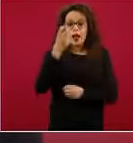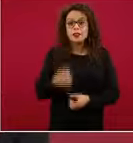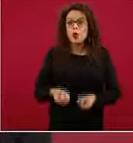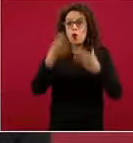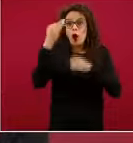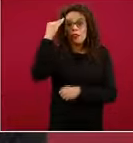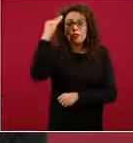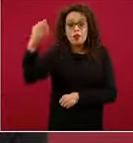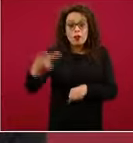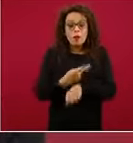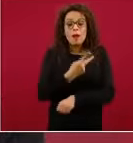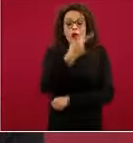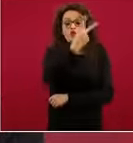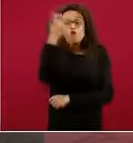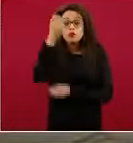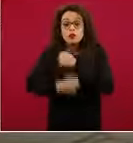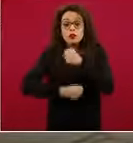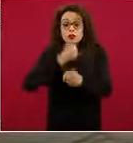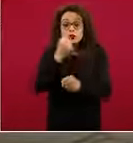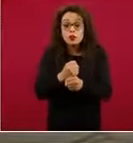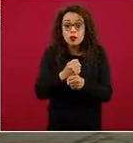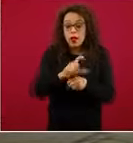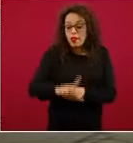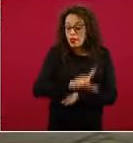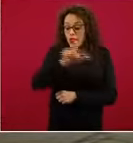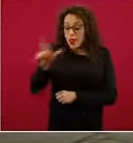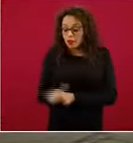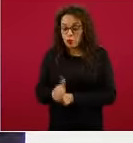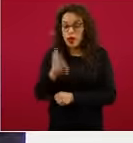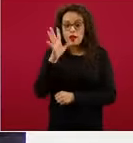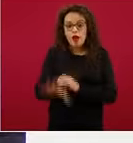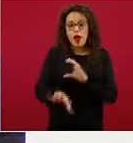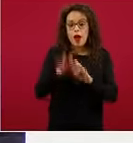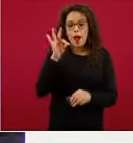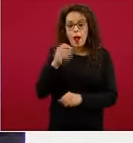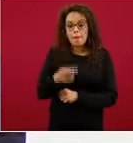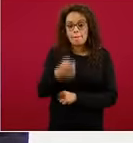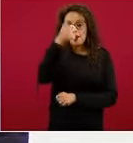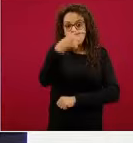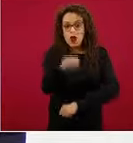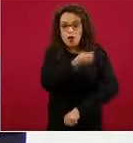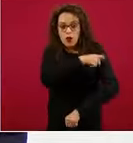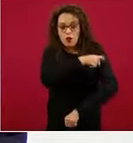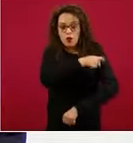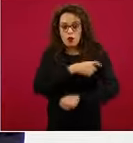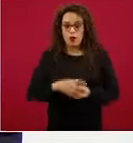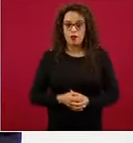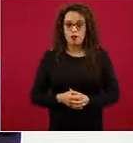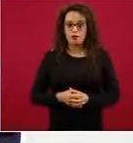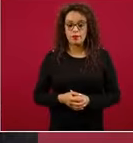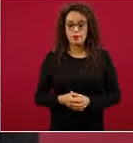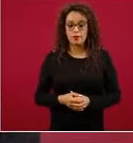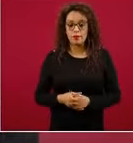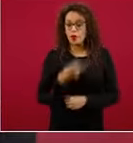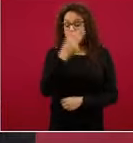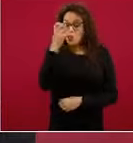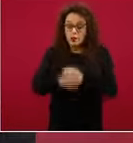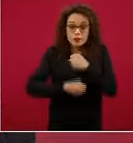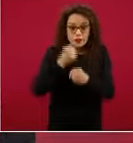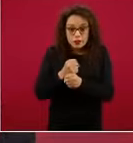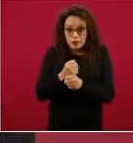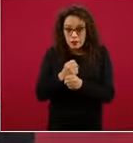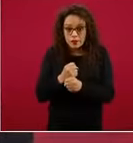se descubrió o inventó la vacuna. Por cierto, la primera vacuna en ser inventada. 200 años, y no solo